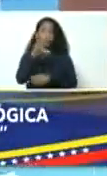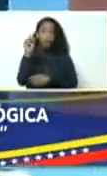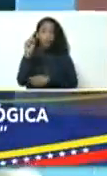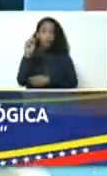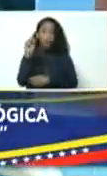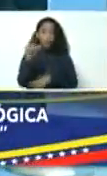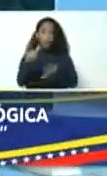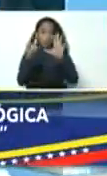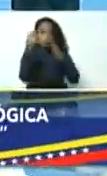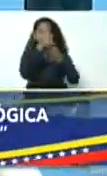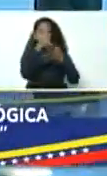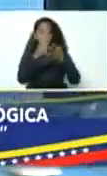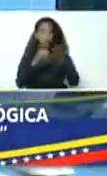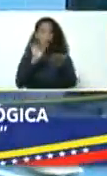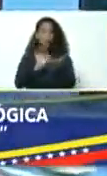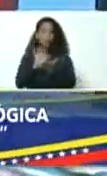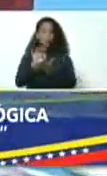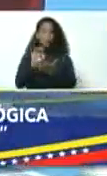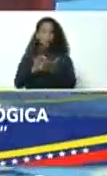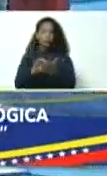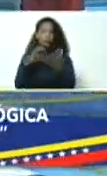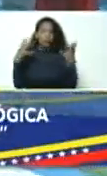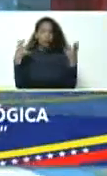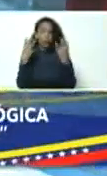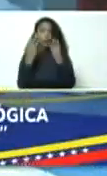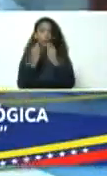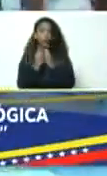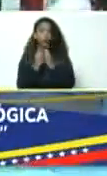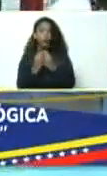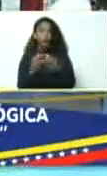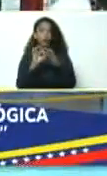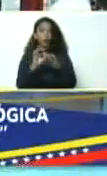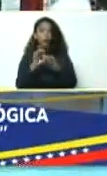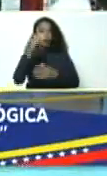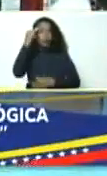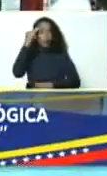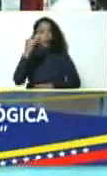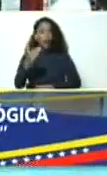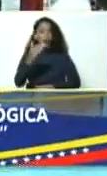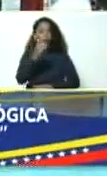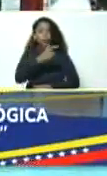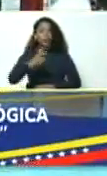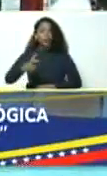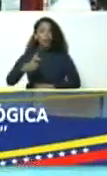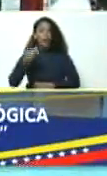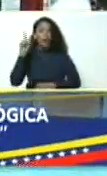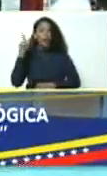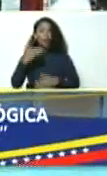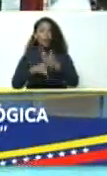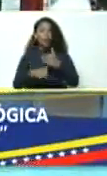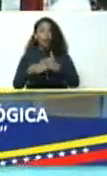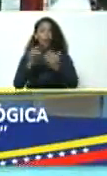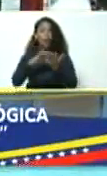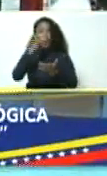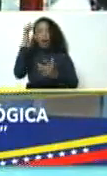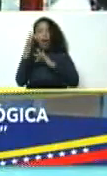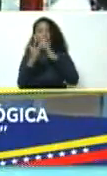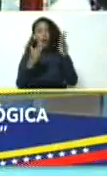las 6 líneas estratégicas y al lado de la Unión Cívico-Militar, nosotros vamos con el milagro de las